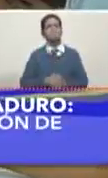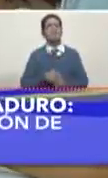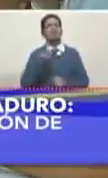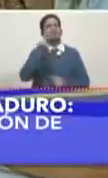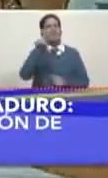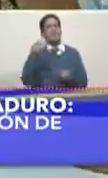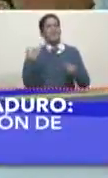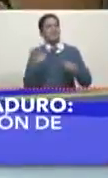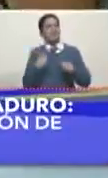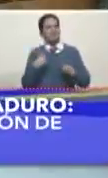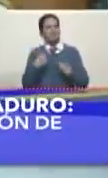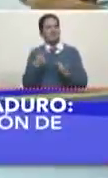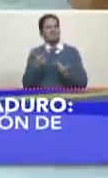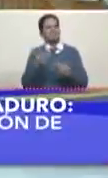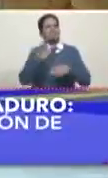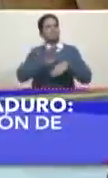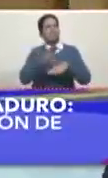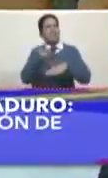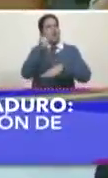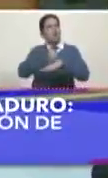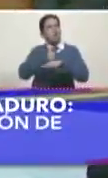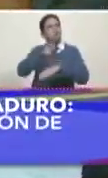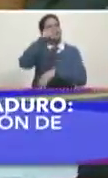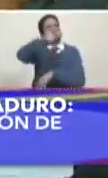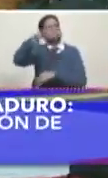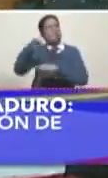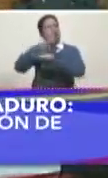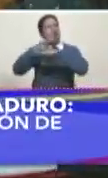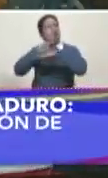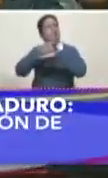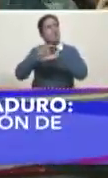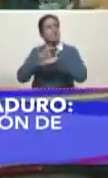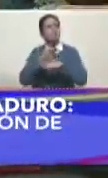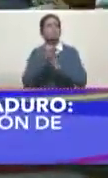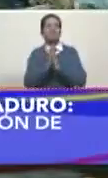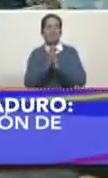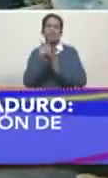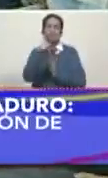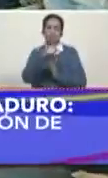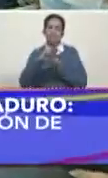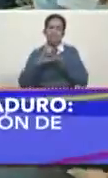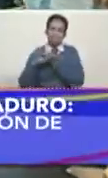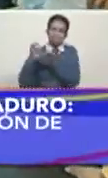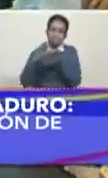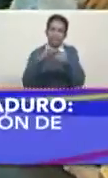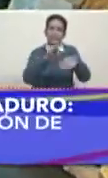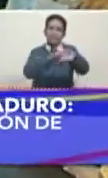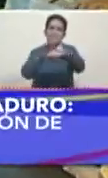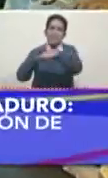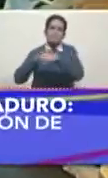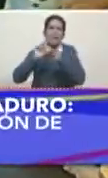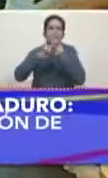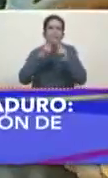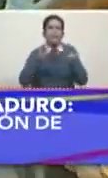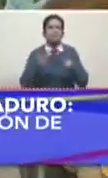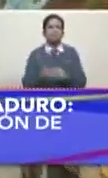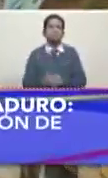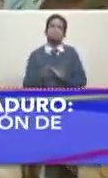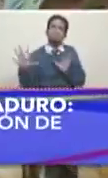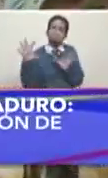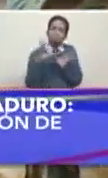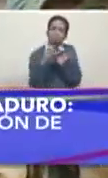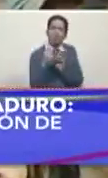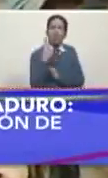sus propios gobernantes, para que se unan a nuestro llamado por la paz. Seamos un solo pueblo contra